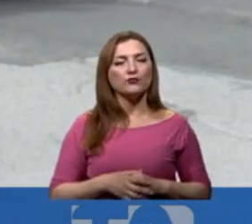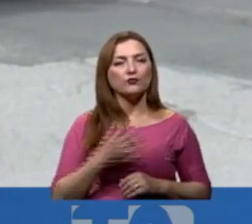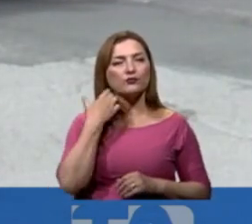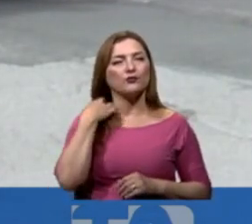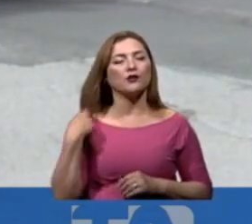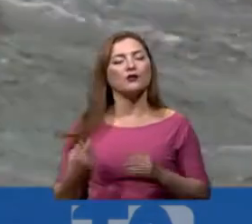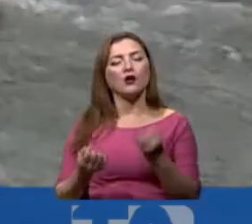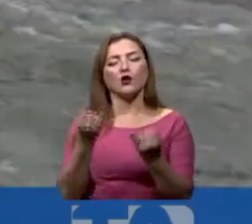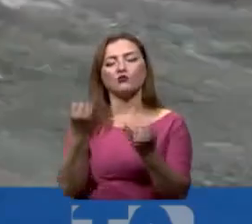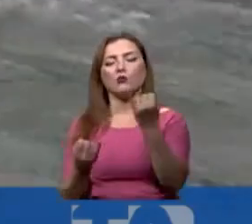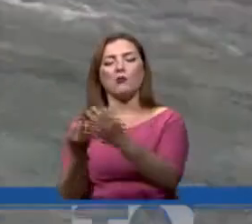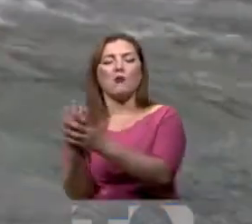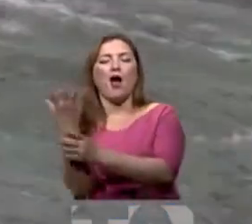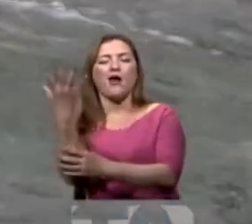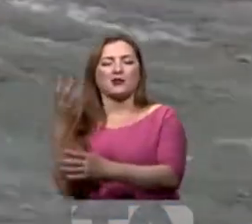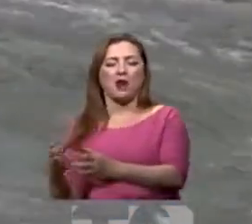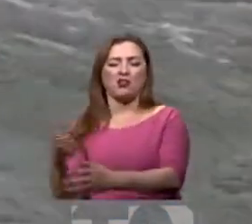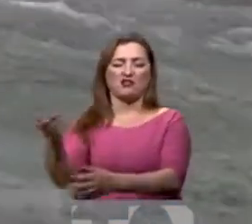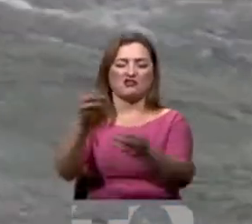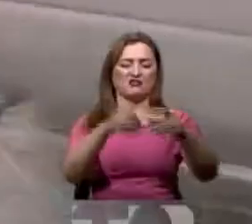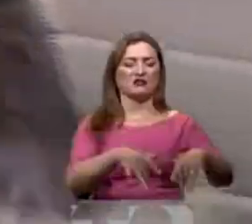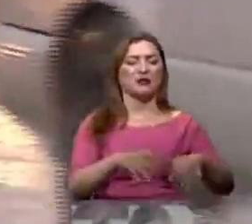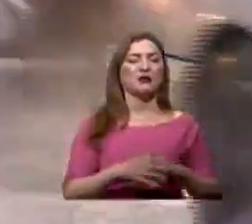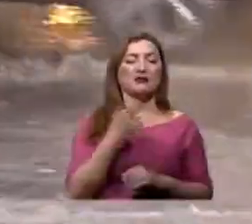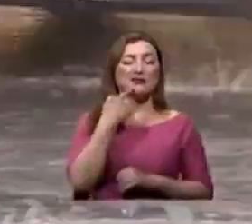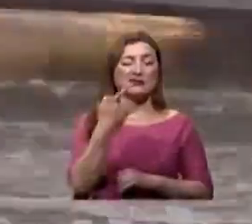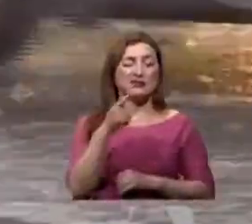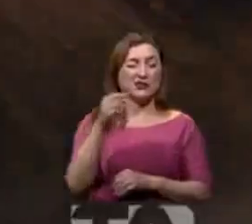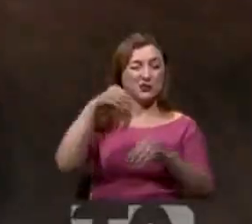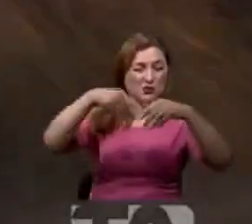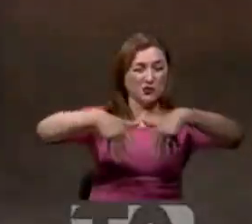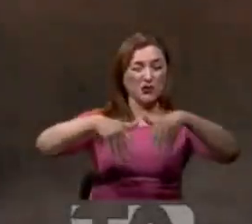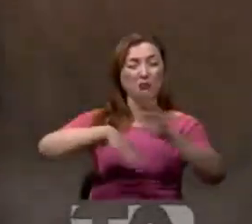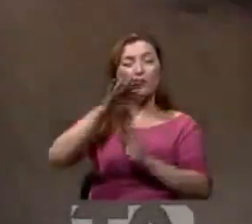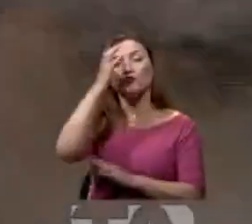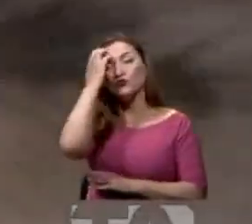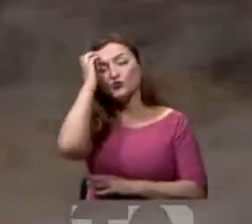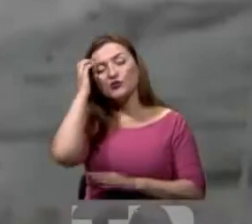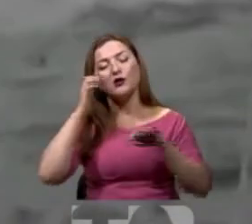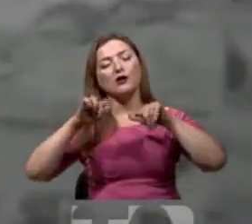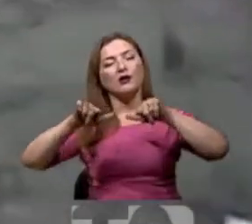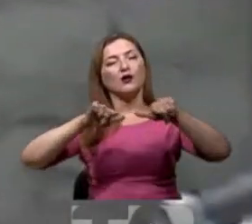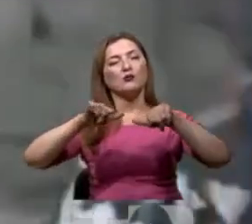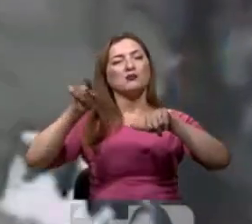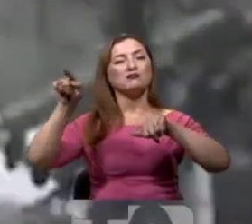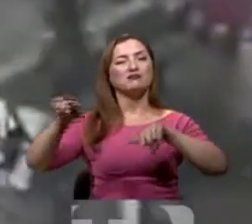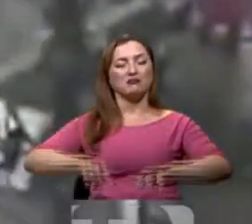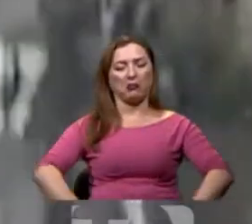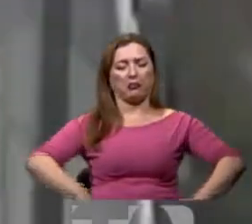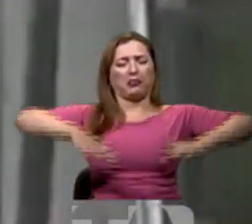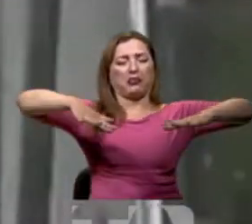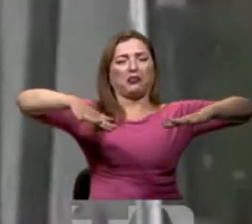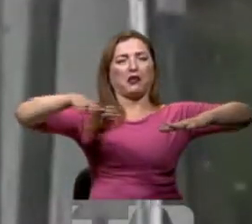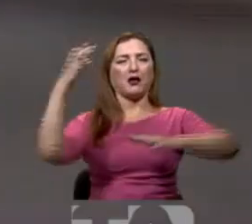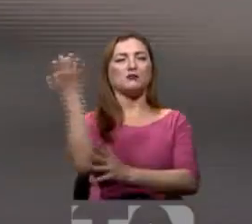la maleza también. El equipo asegura que cuando llueve es cuando más se preocupan, porque hay sectores en donde regularmente se